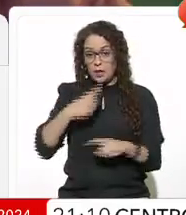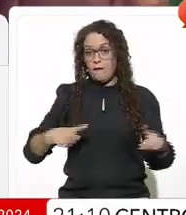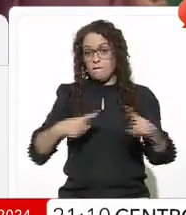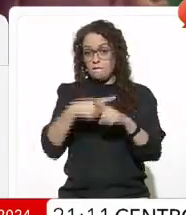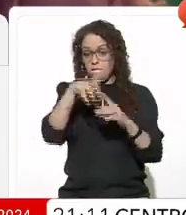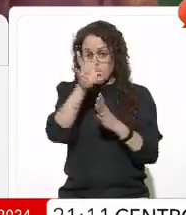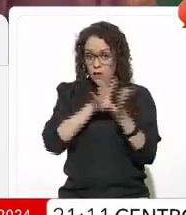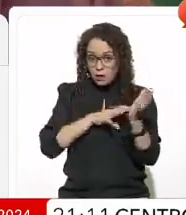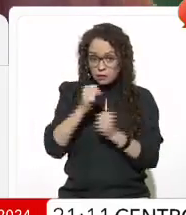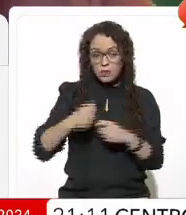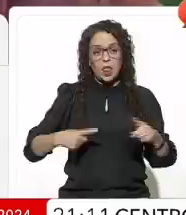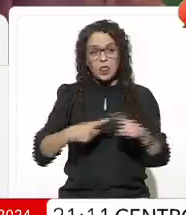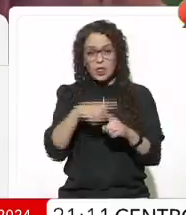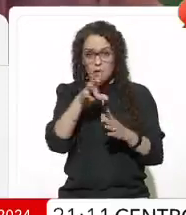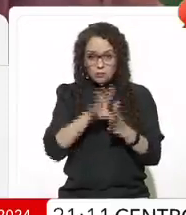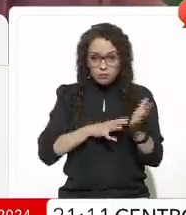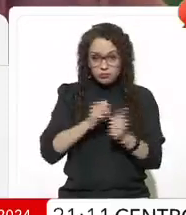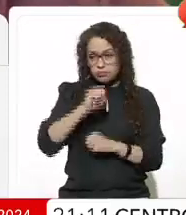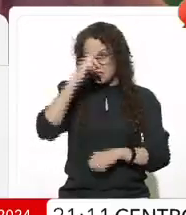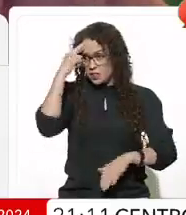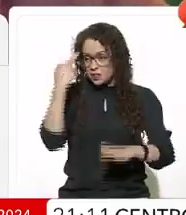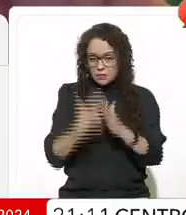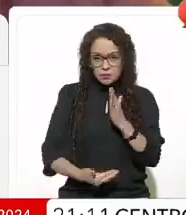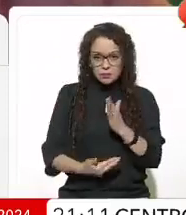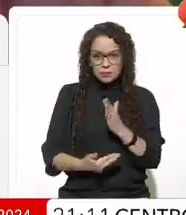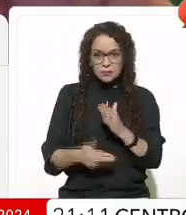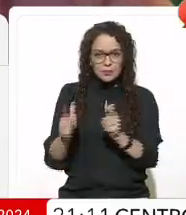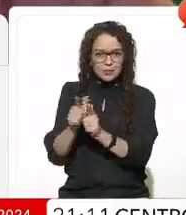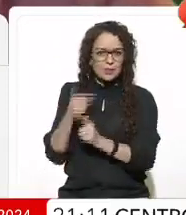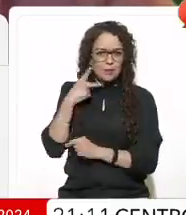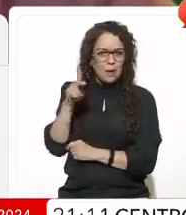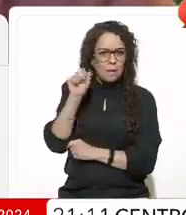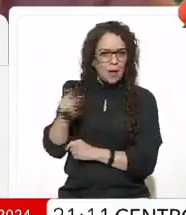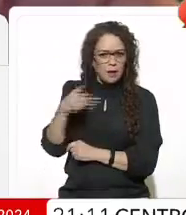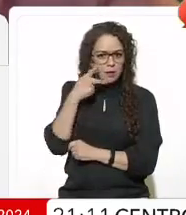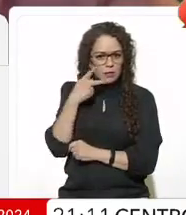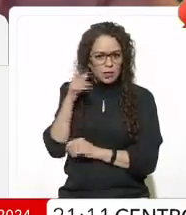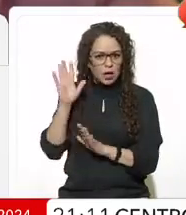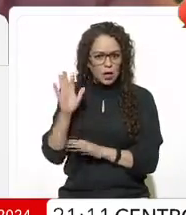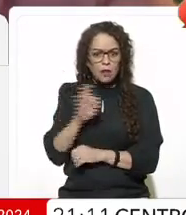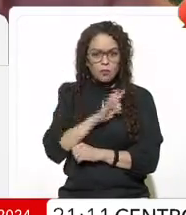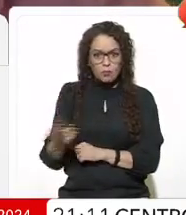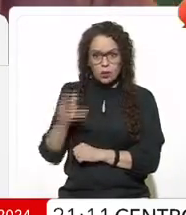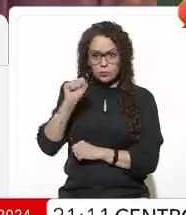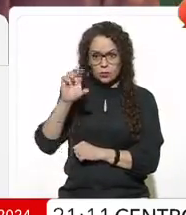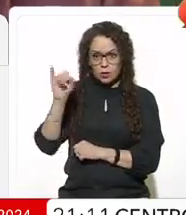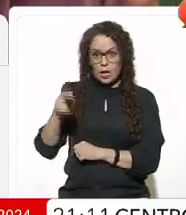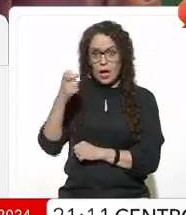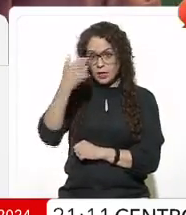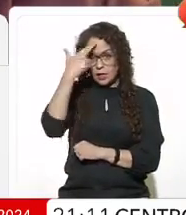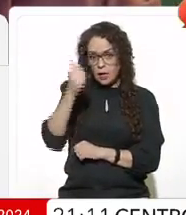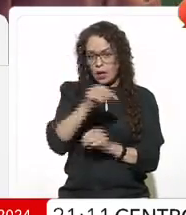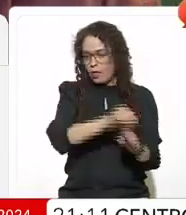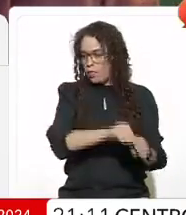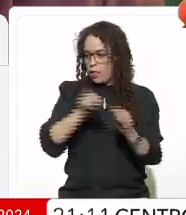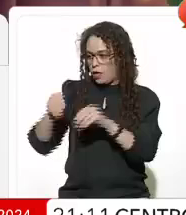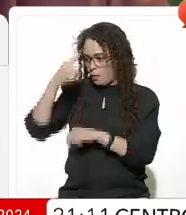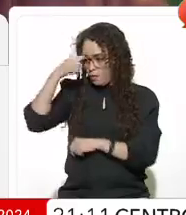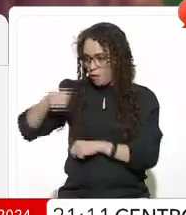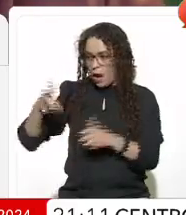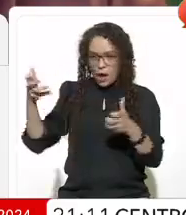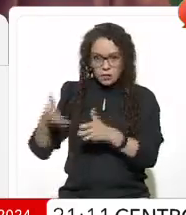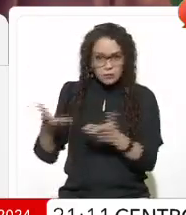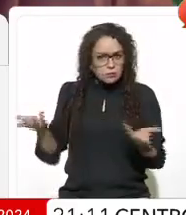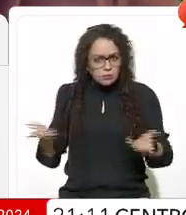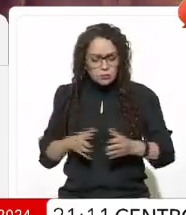de oposición del PAN, que se atrajera este caso por parte de la Suprema Corte? No tiene nada que ver con este